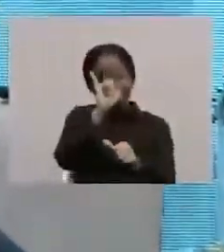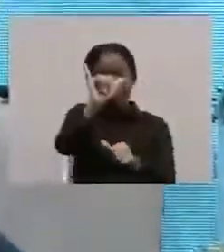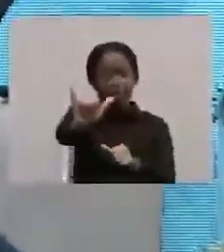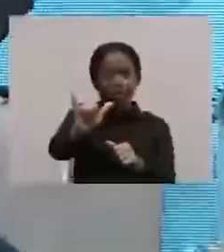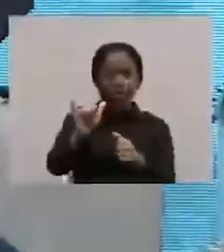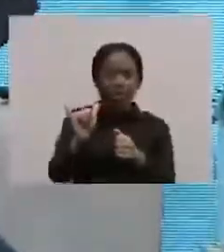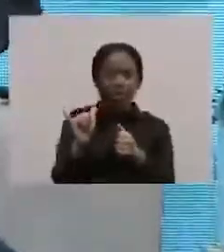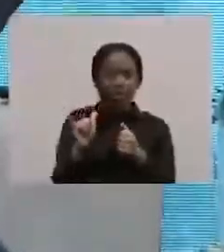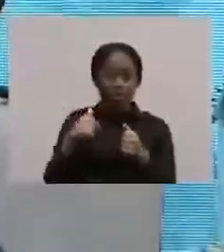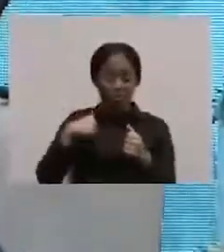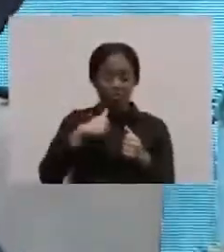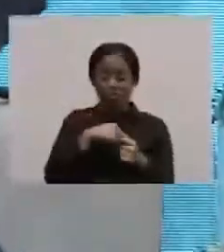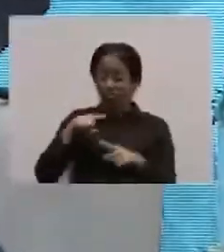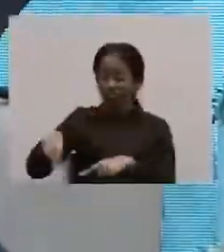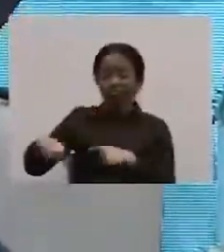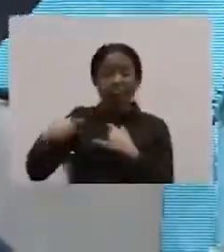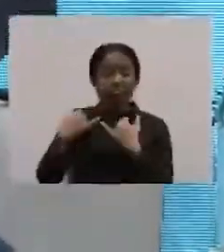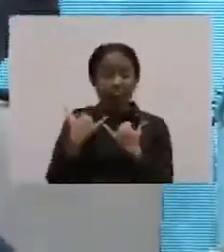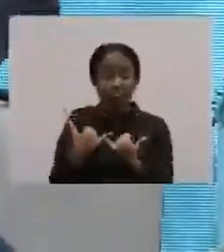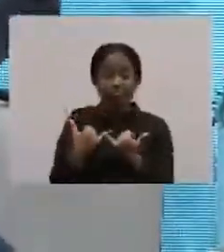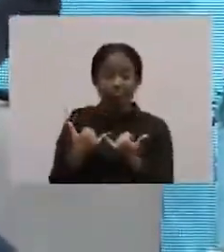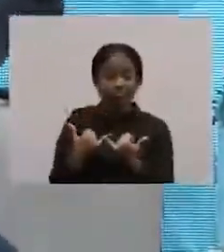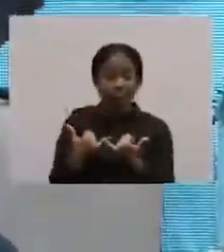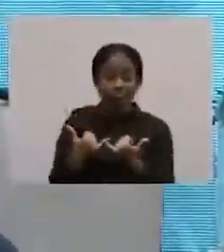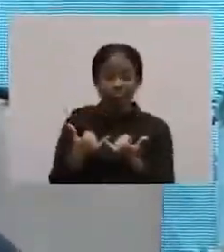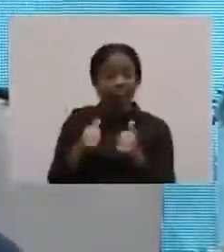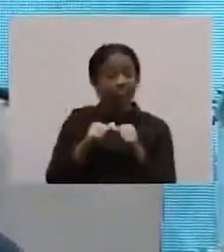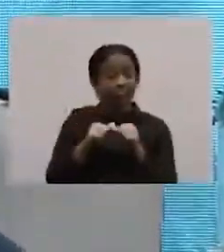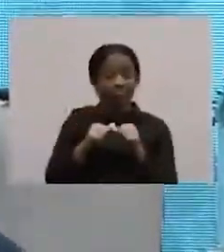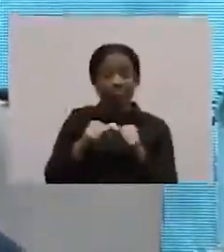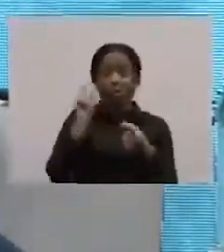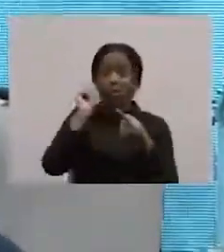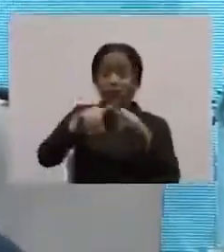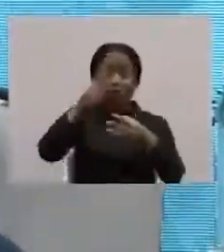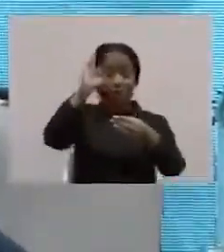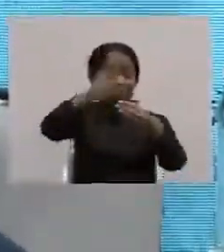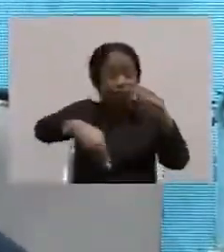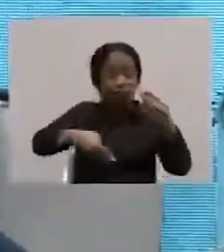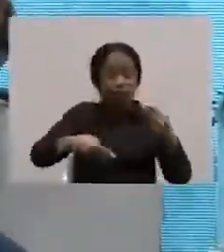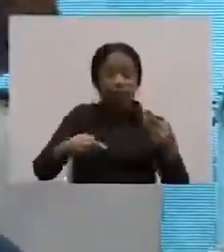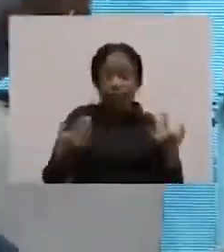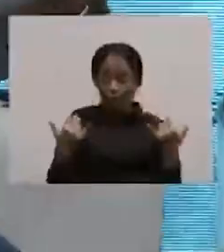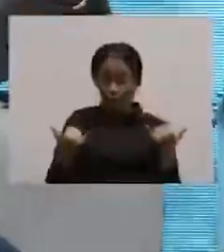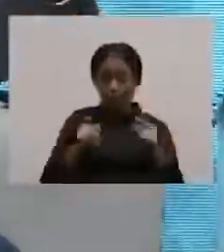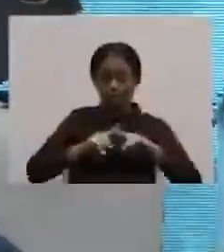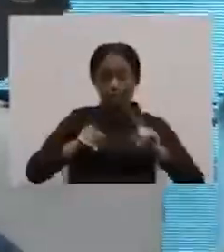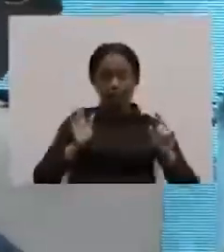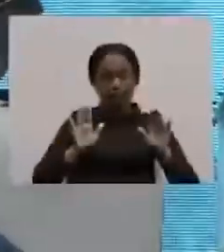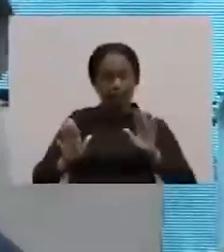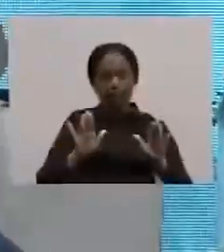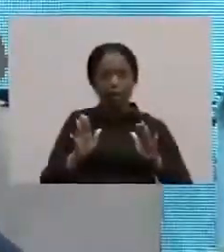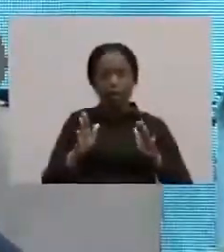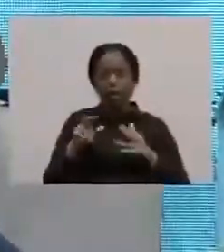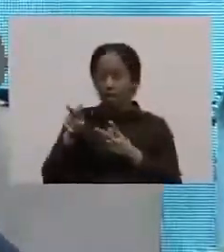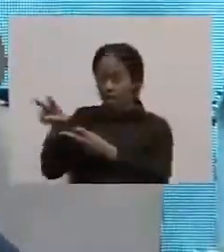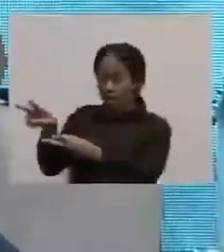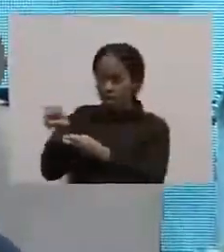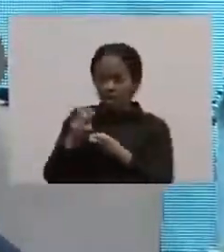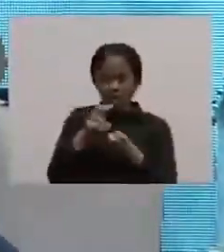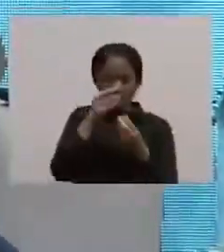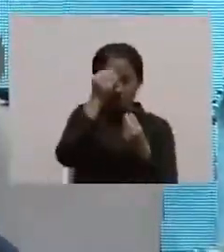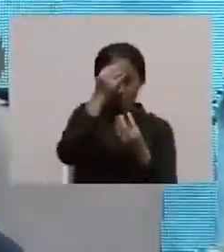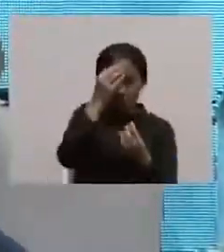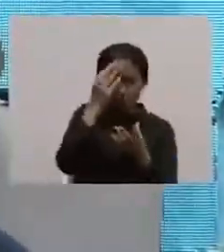como hemos vivido desde el inicio de los tiempos. La diferencia es que ahora todas las informaciones, las